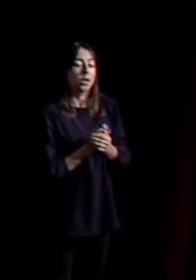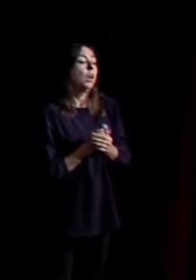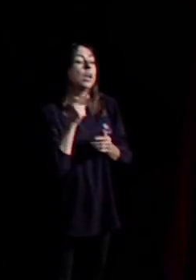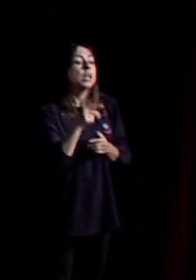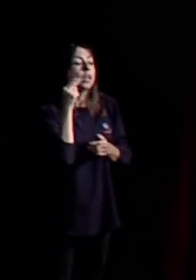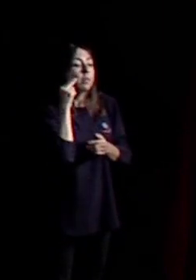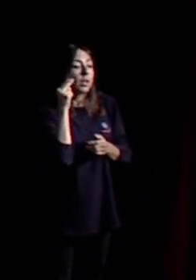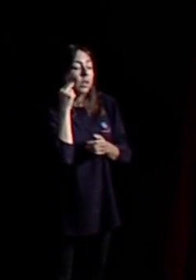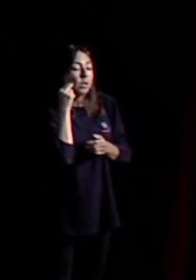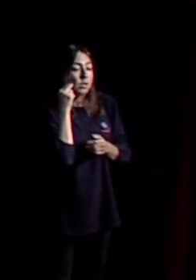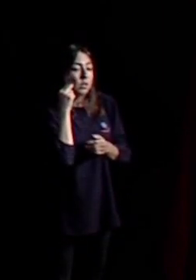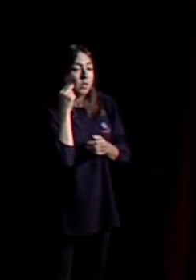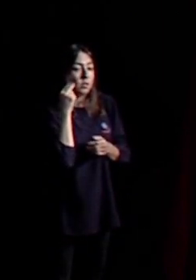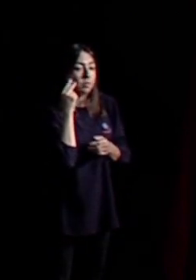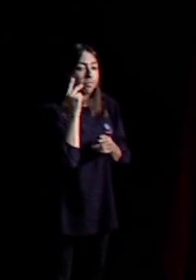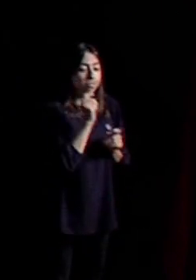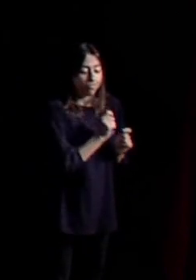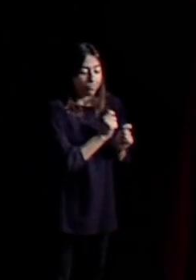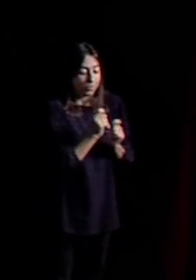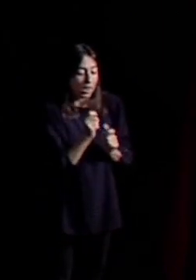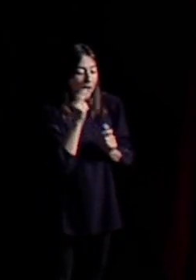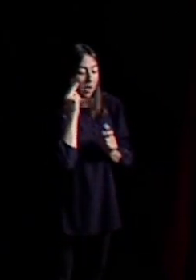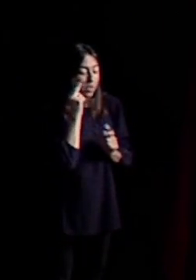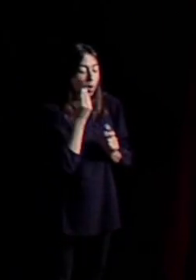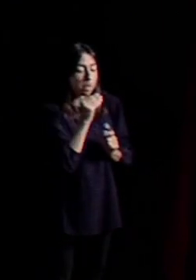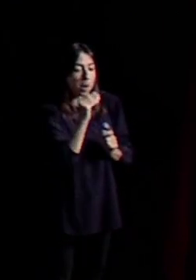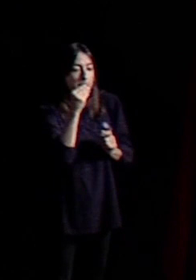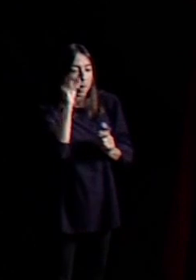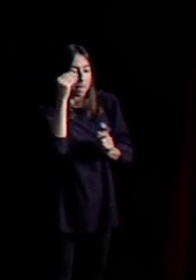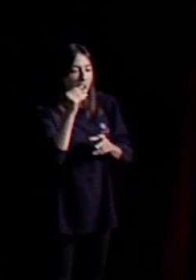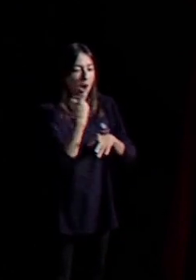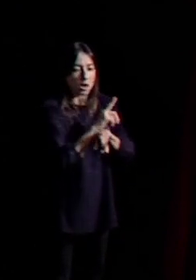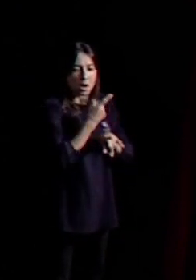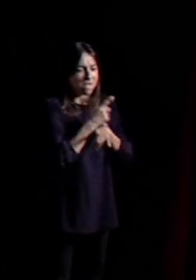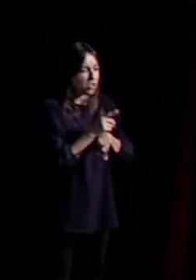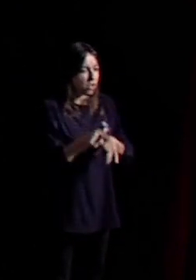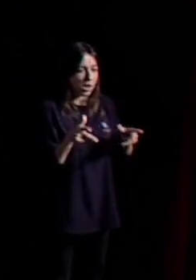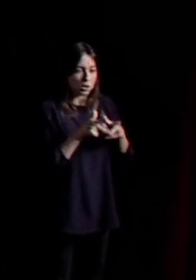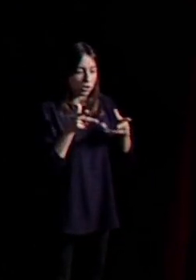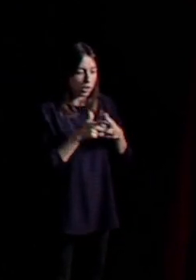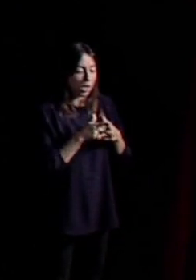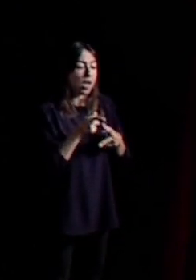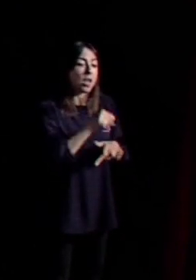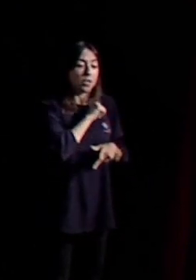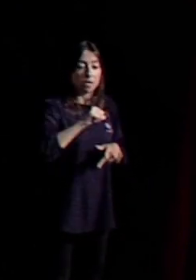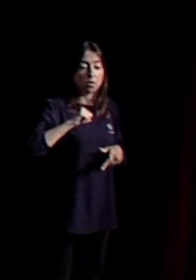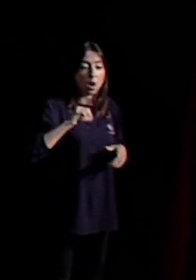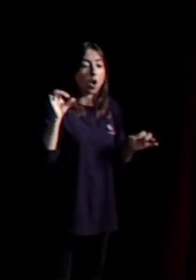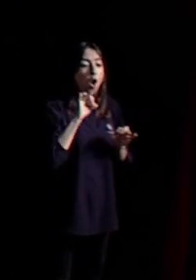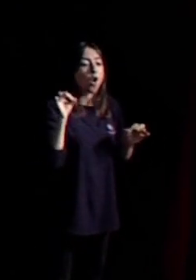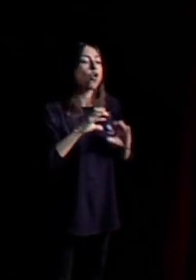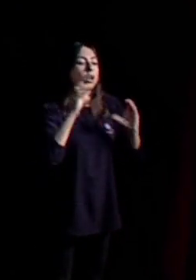Ese miedo a su vez genera más miedo y desasosiego en la sociedad, de manera tanto individual